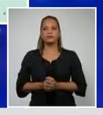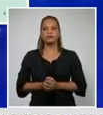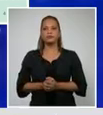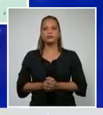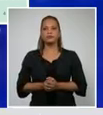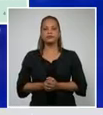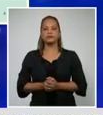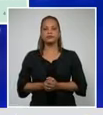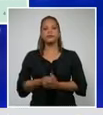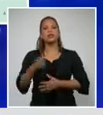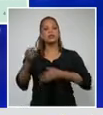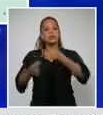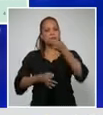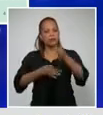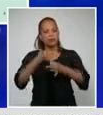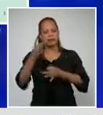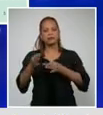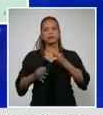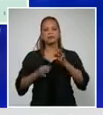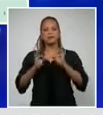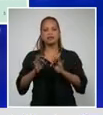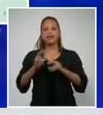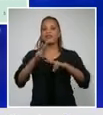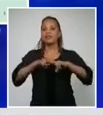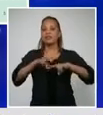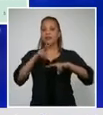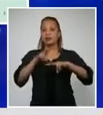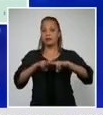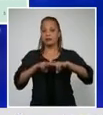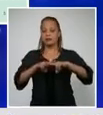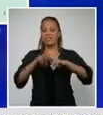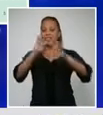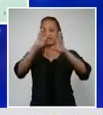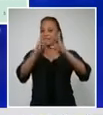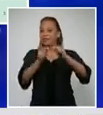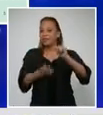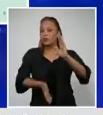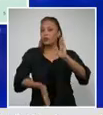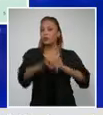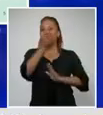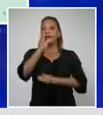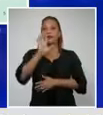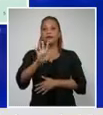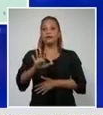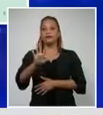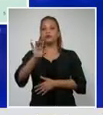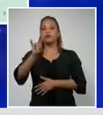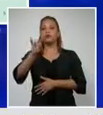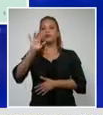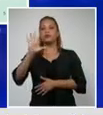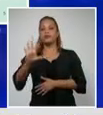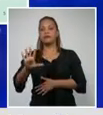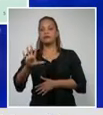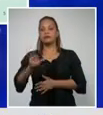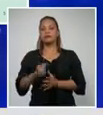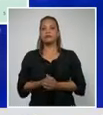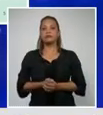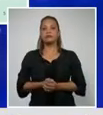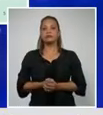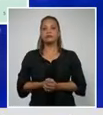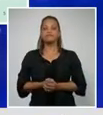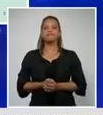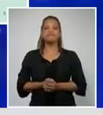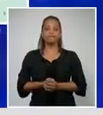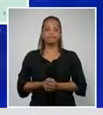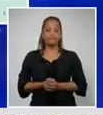Como también lo había dicho, de La Habana la cifra más alta, 595. Estamos hablando